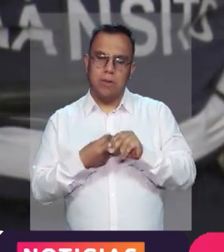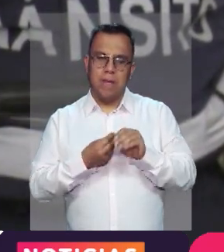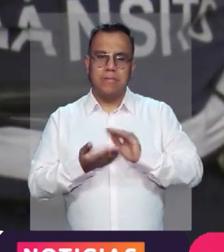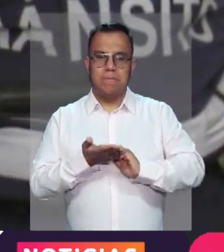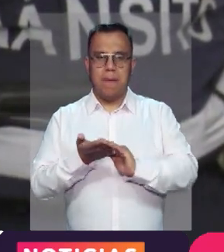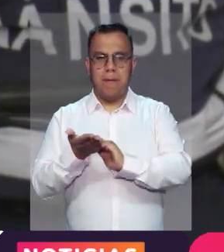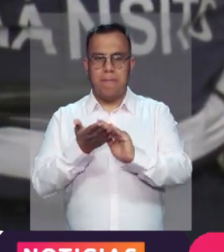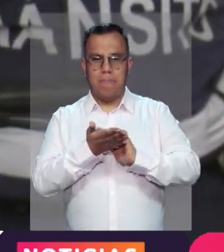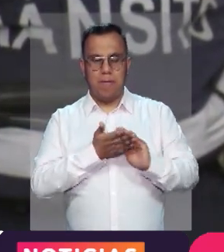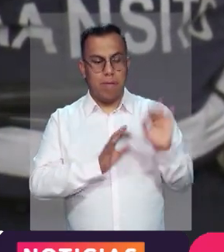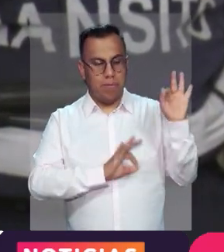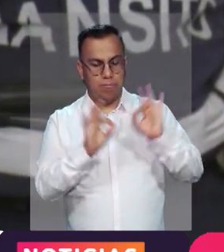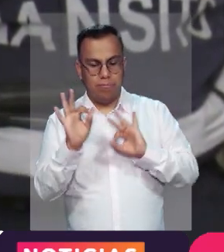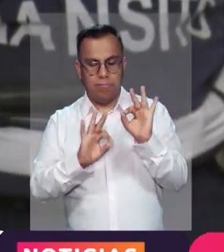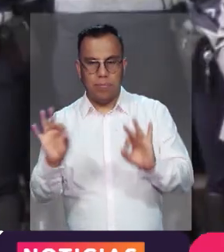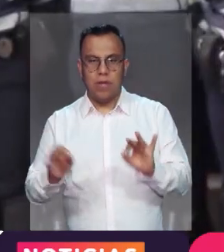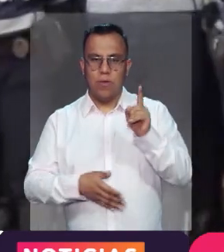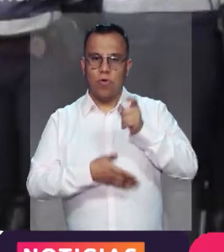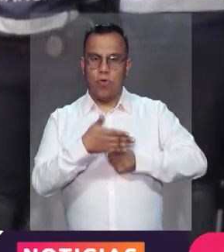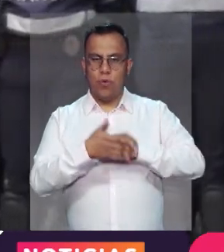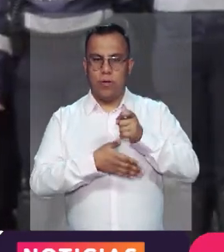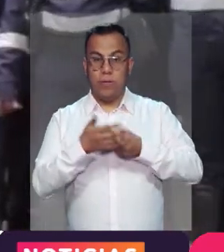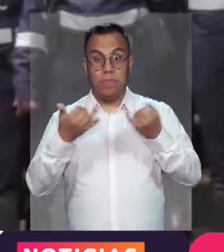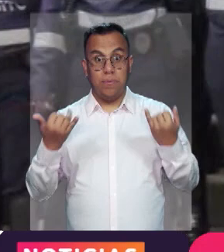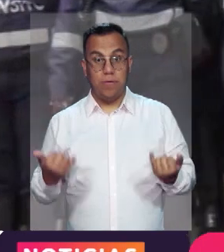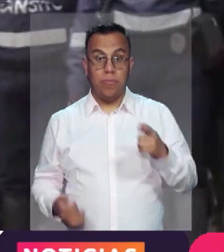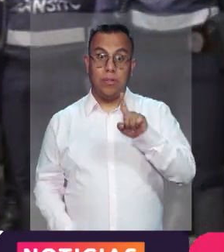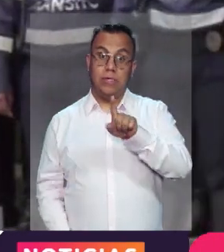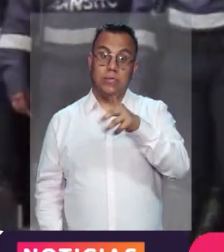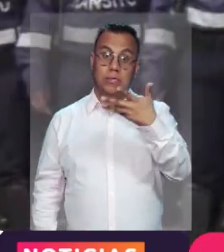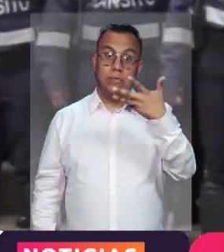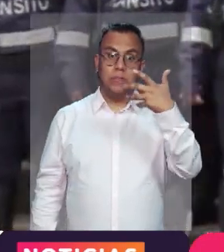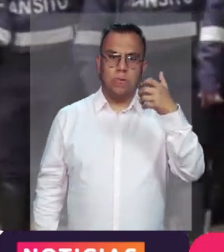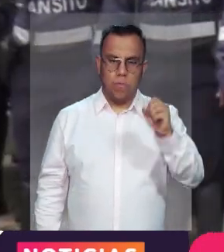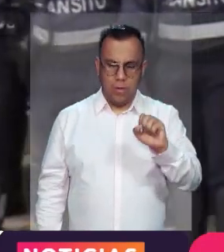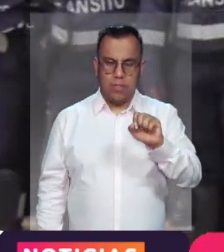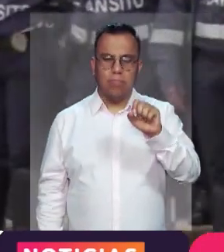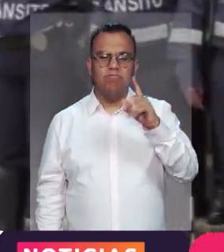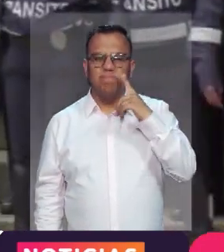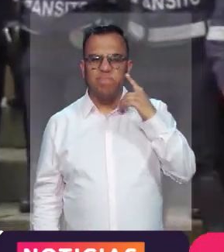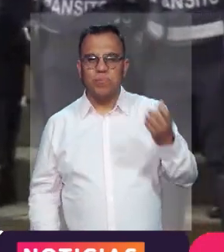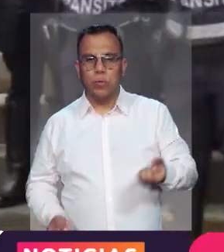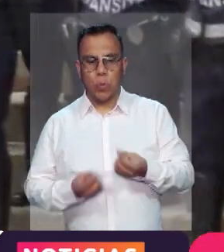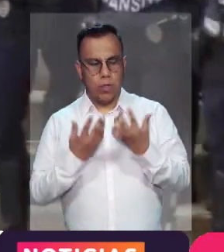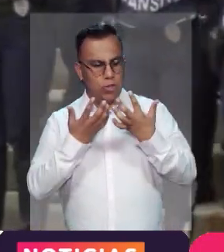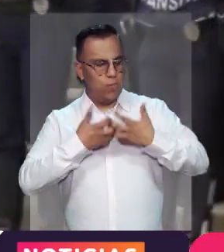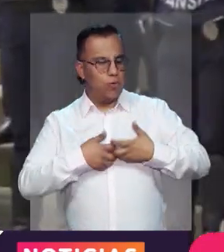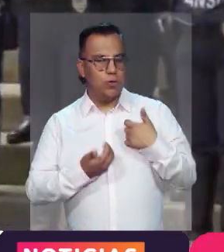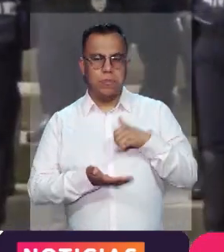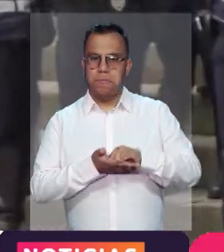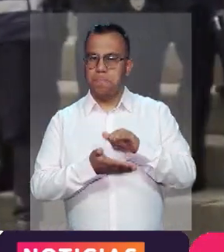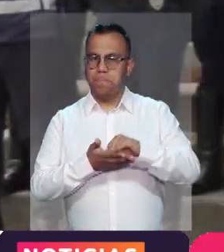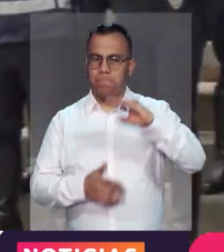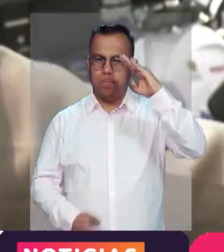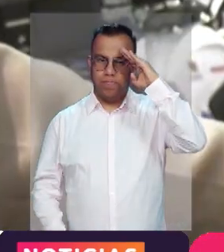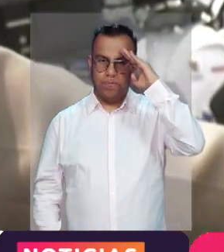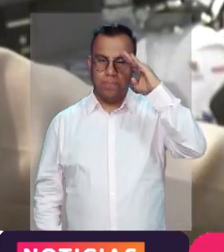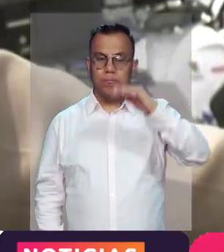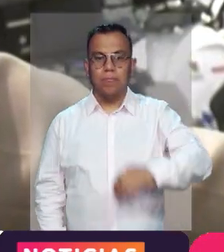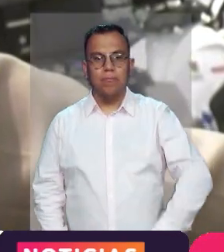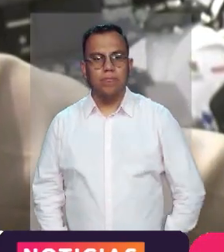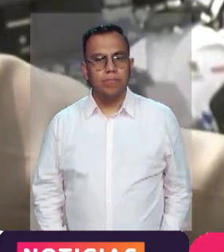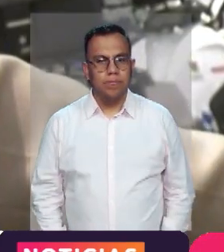mantenimiento preventivo, correctivo. Estos 150 agentes civiles tienen las mismas funciones que los policías de tránsito.